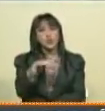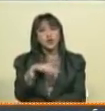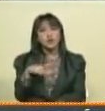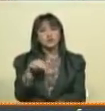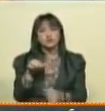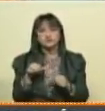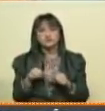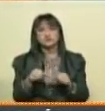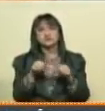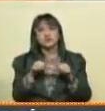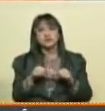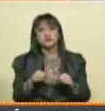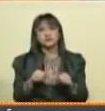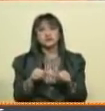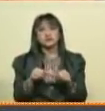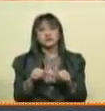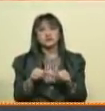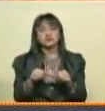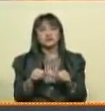seguir nosotros